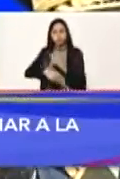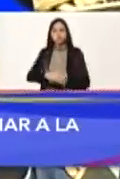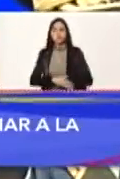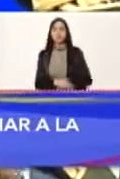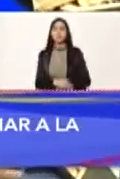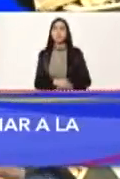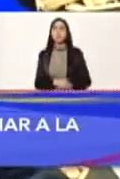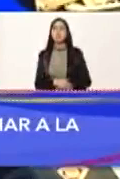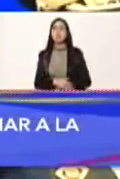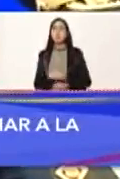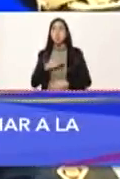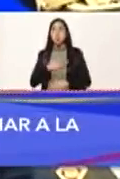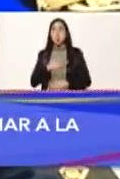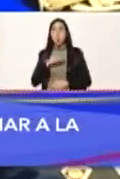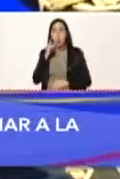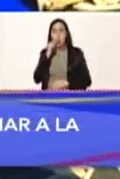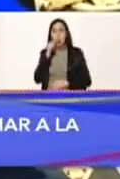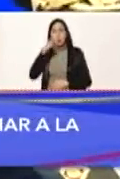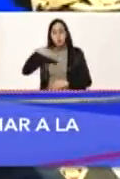Soy un hombre del pueblo,